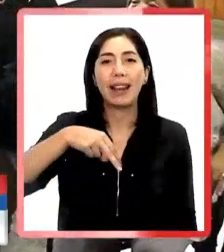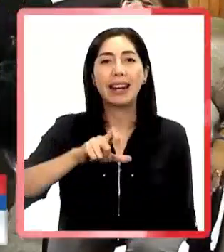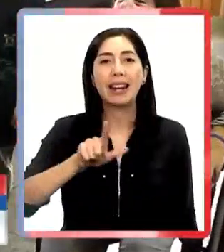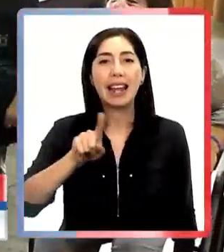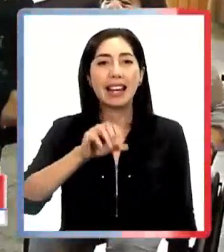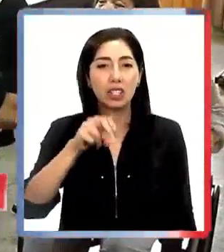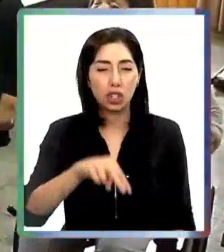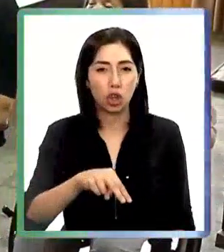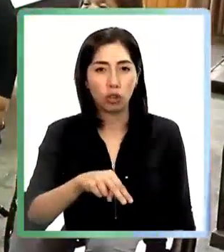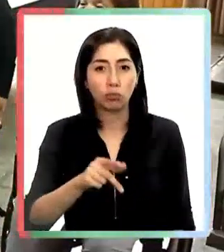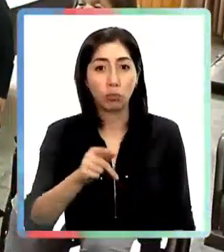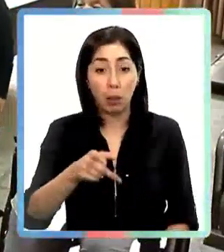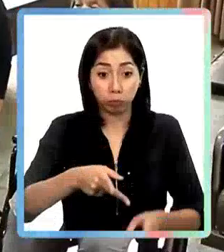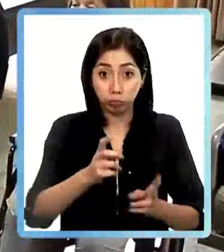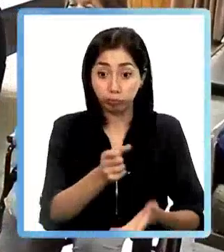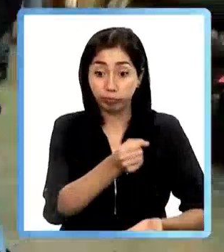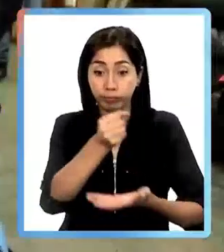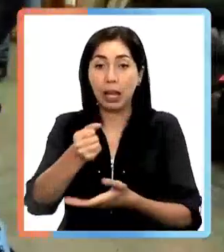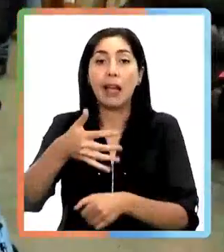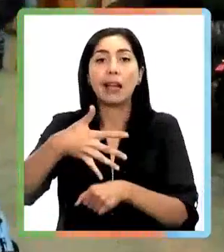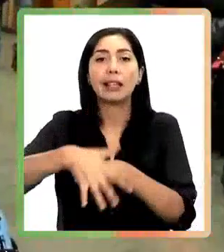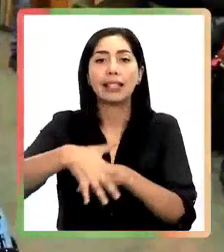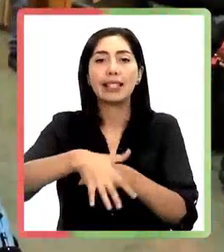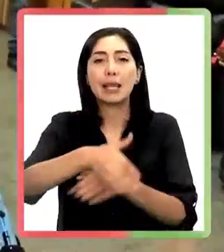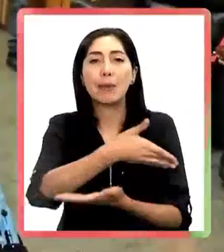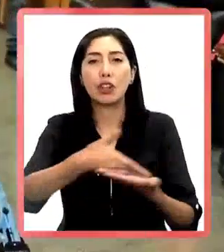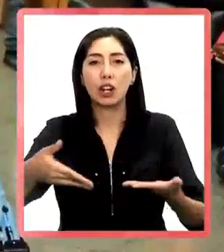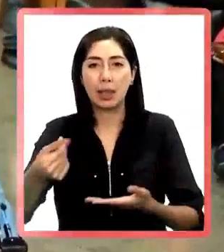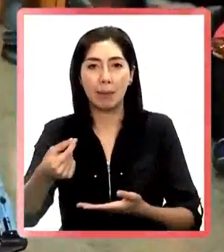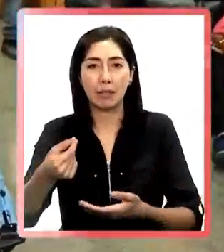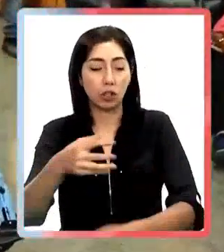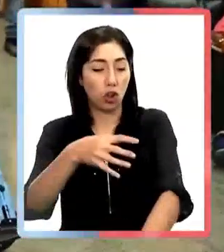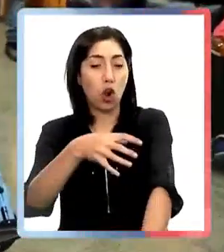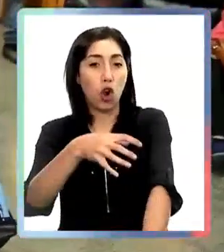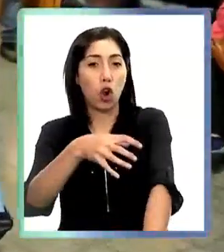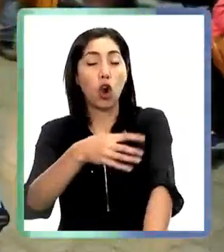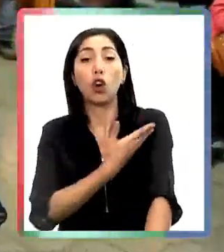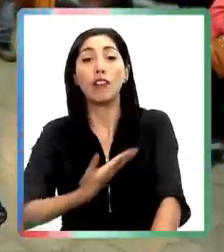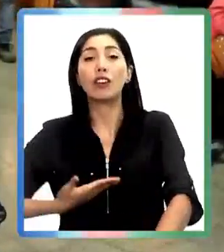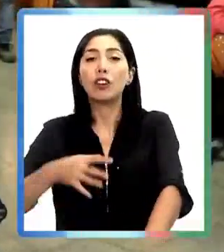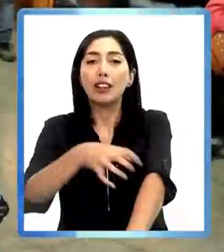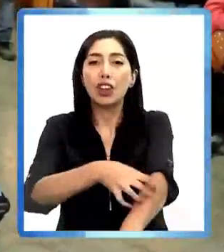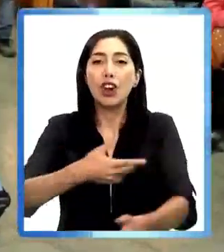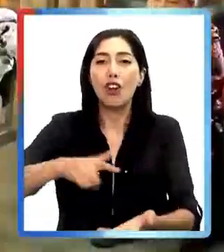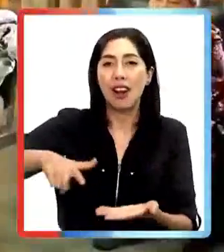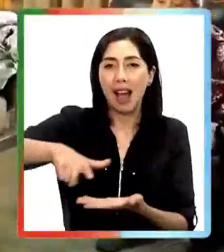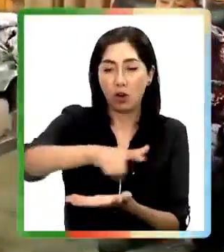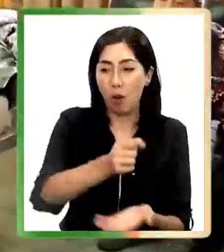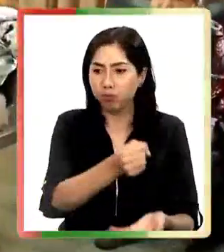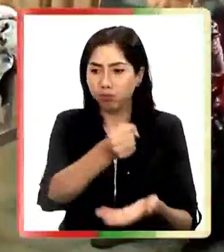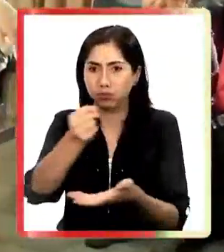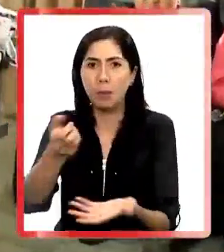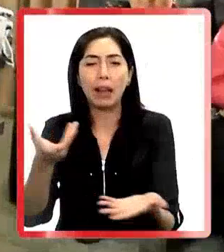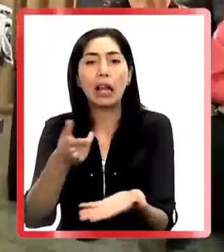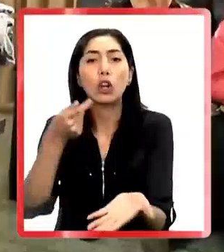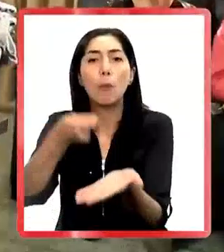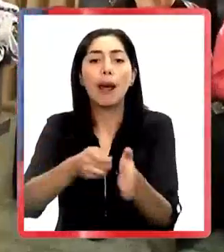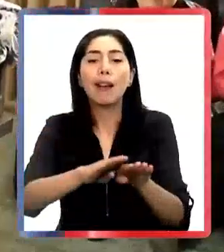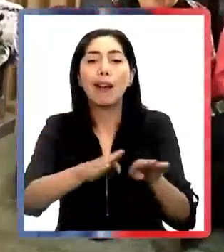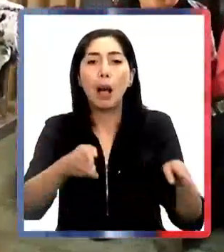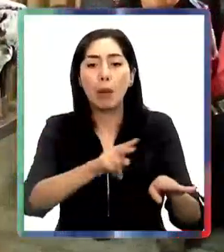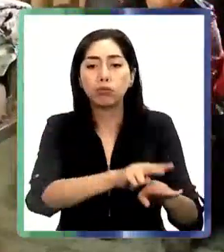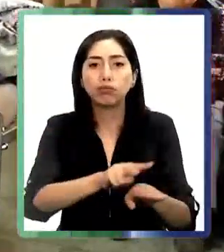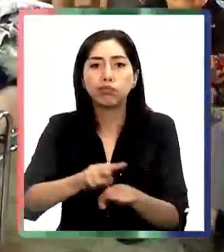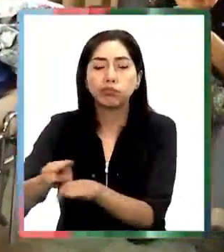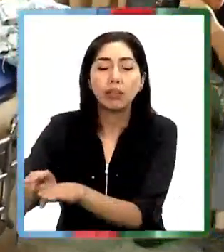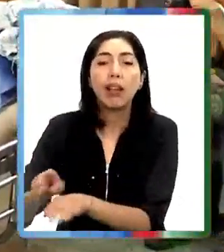la subvención directa por un monto de 15 millones de pesos desde el gobierno regional de Los Lagos, recursos destinados a la compra de catres